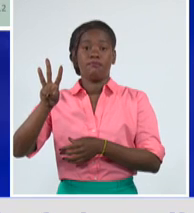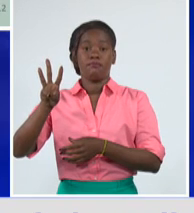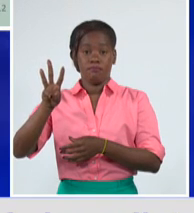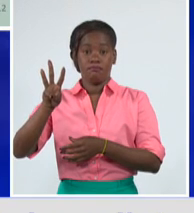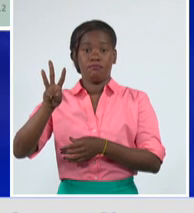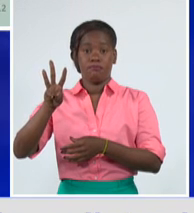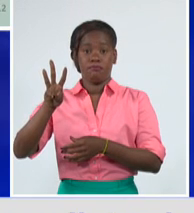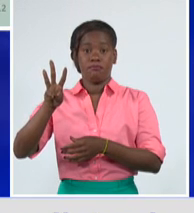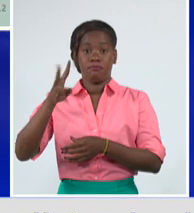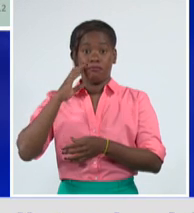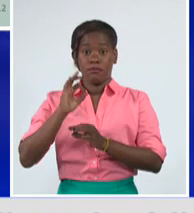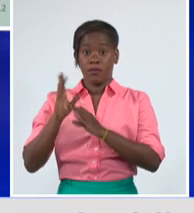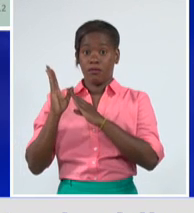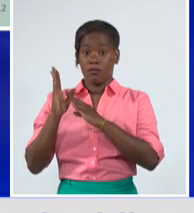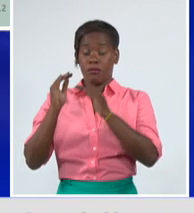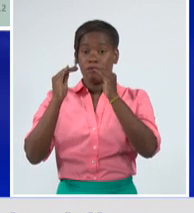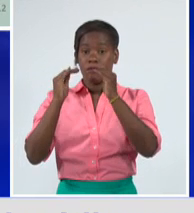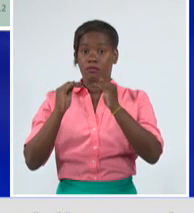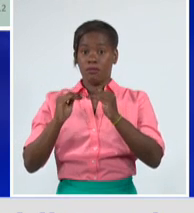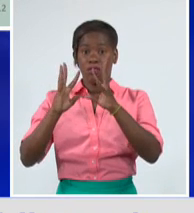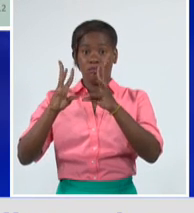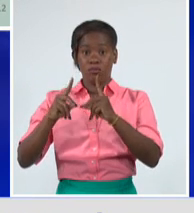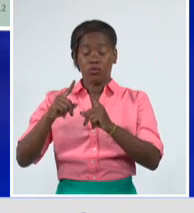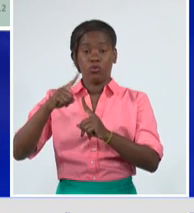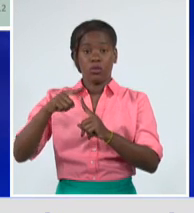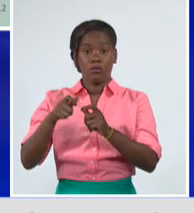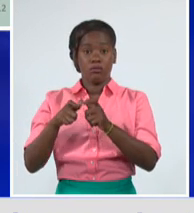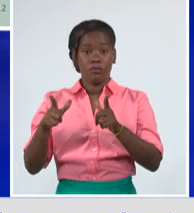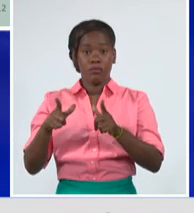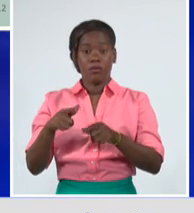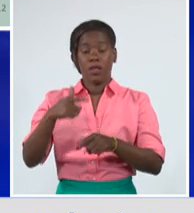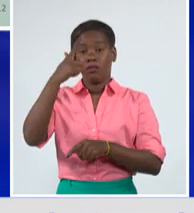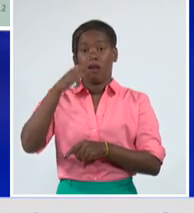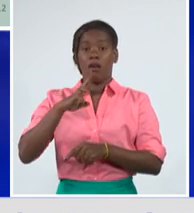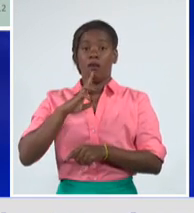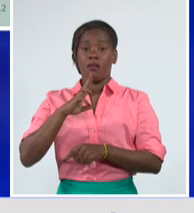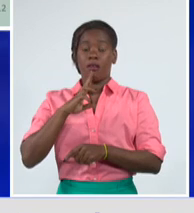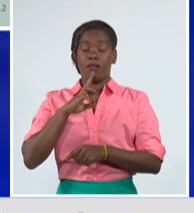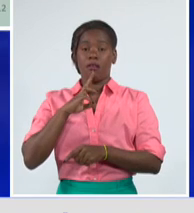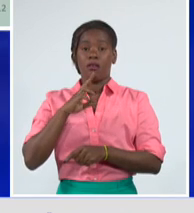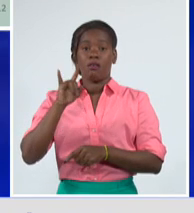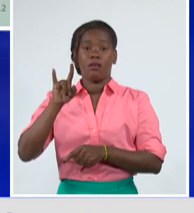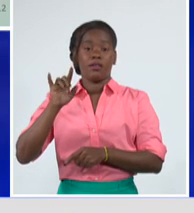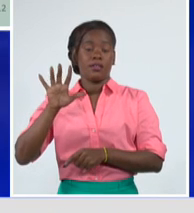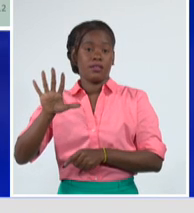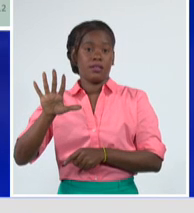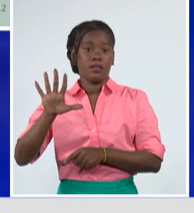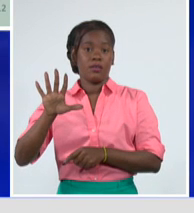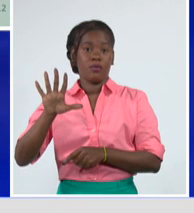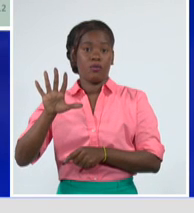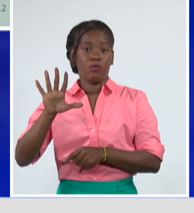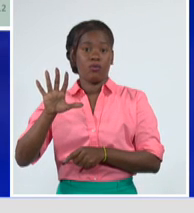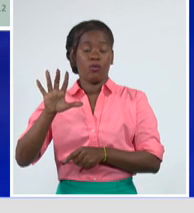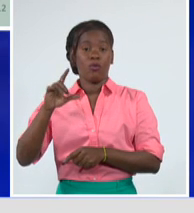de los 750. Sagua de Tánamo confirma 95 casos, Cueto